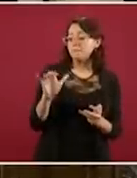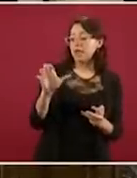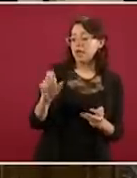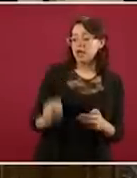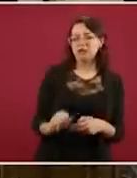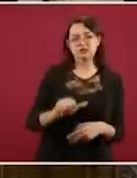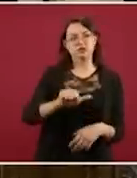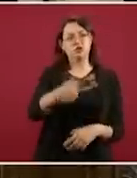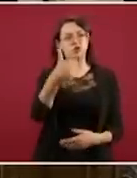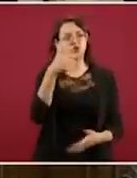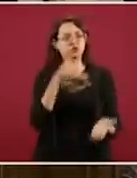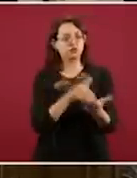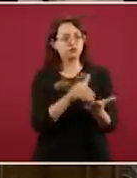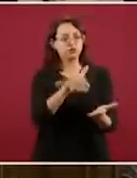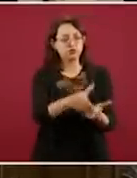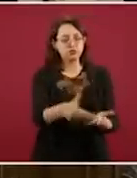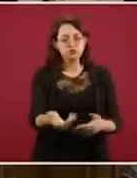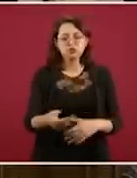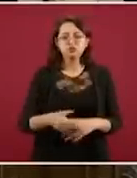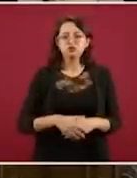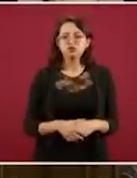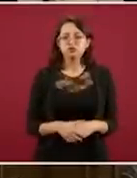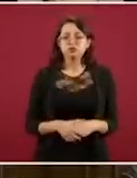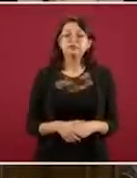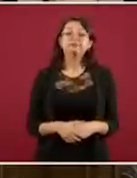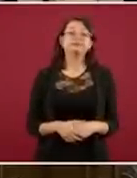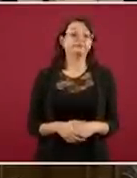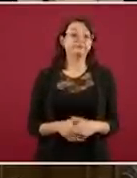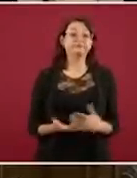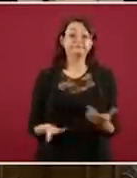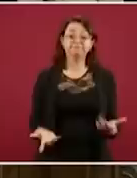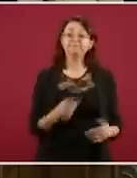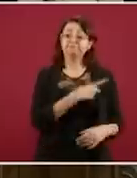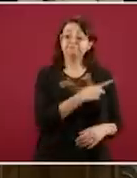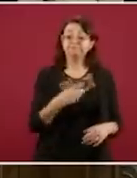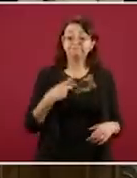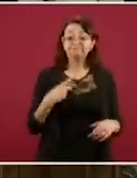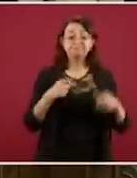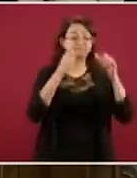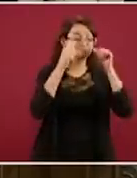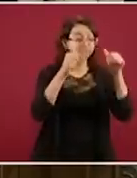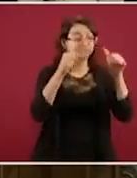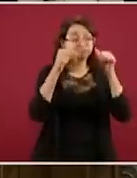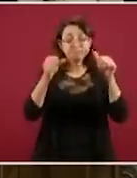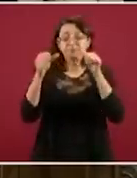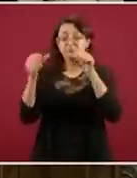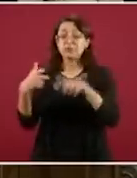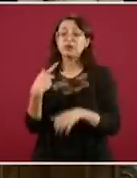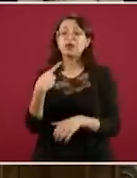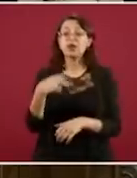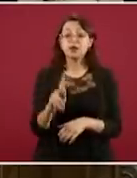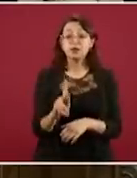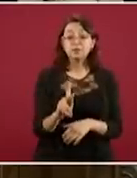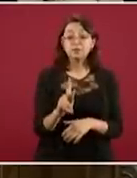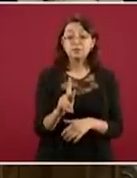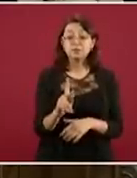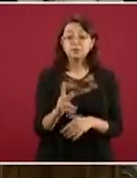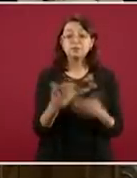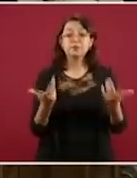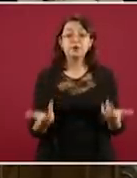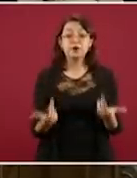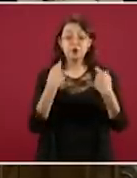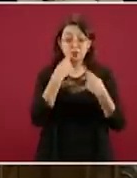11 millones de becas. Entonces estamos en eso, pero además de responder a